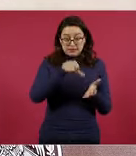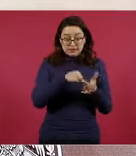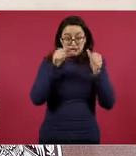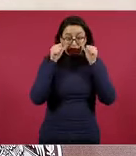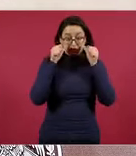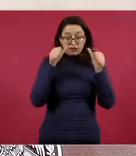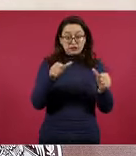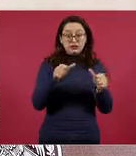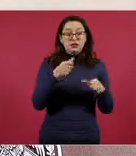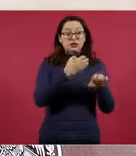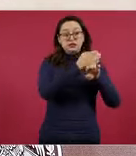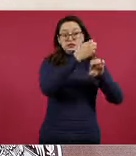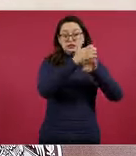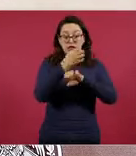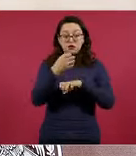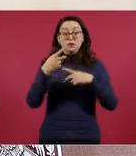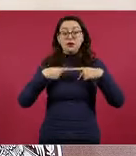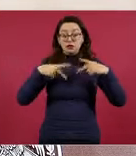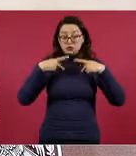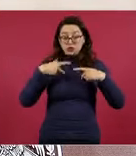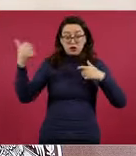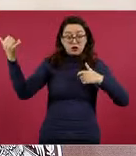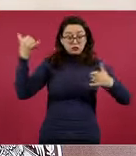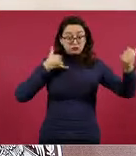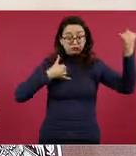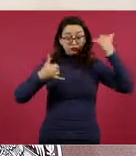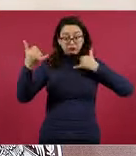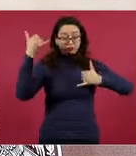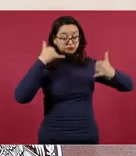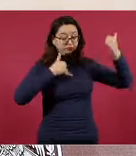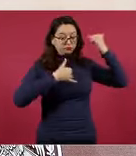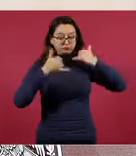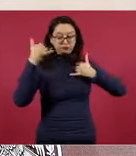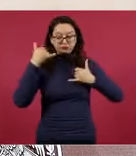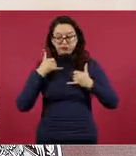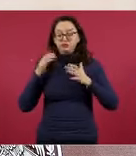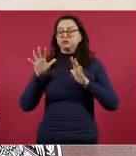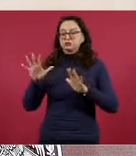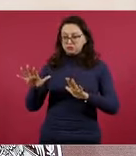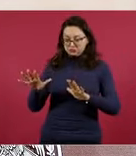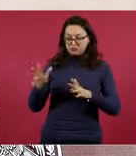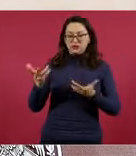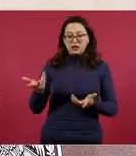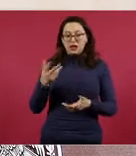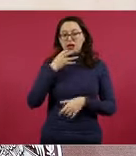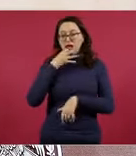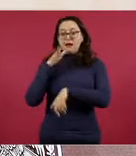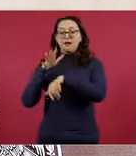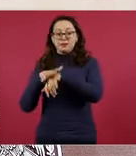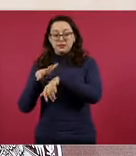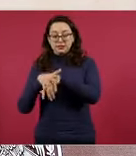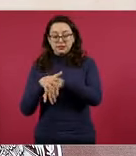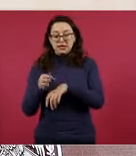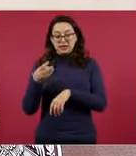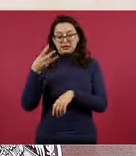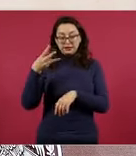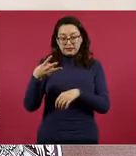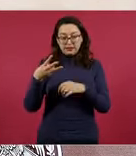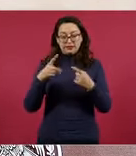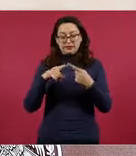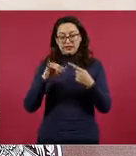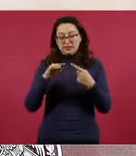todas las llamadas de los derechohabientes y se les transmite a los institutos que tienen que ver con el tema, que son los tres principales, el